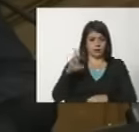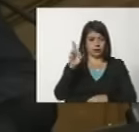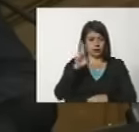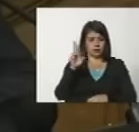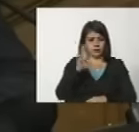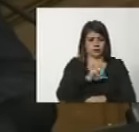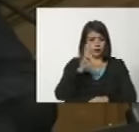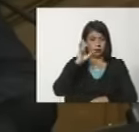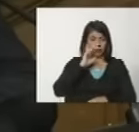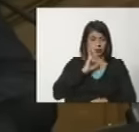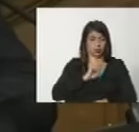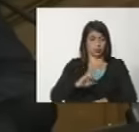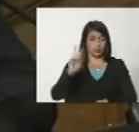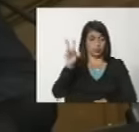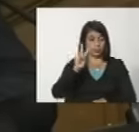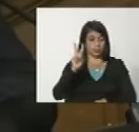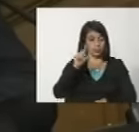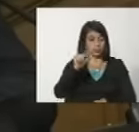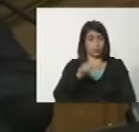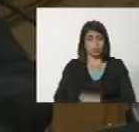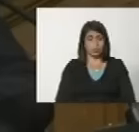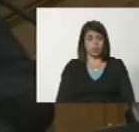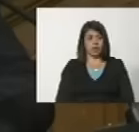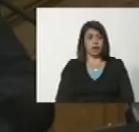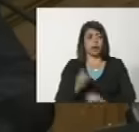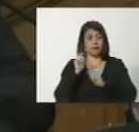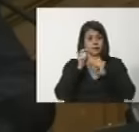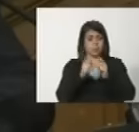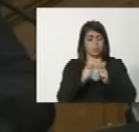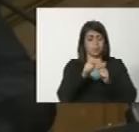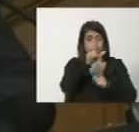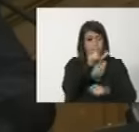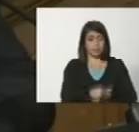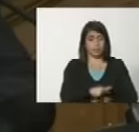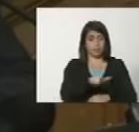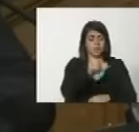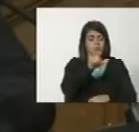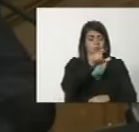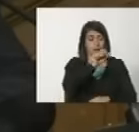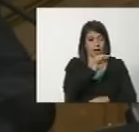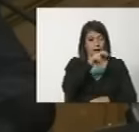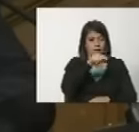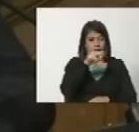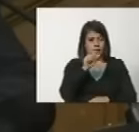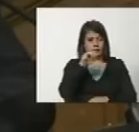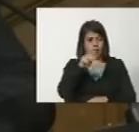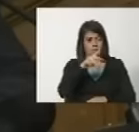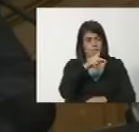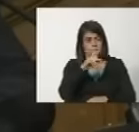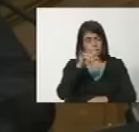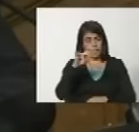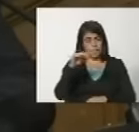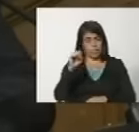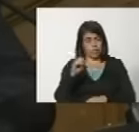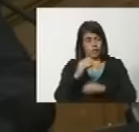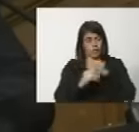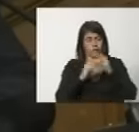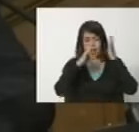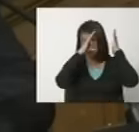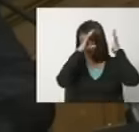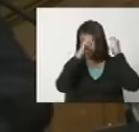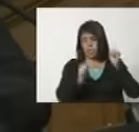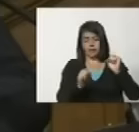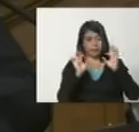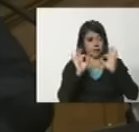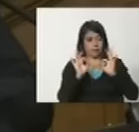presidente constitucional de la República Bolivariana de Venezuela, para designar a la ciudadana Ana Margarita Pino Pasquier como